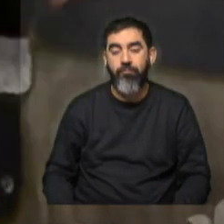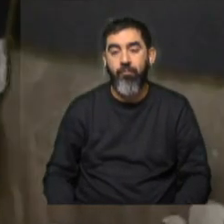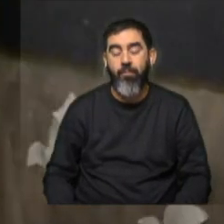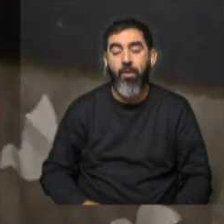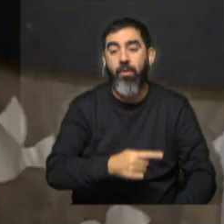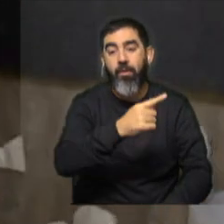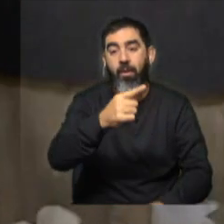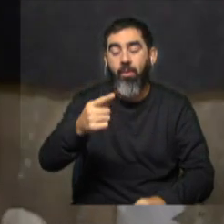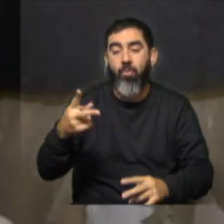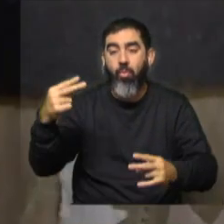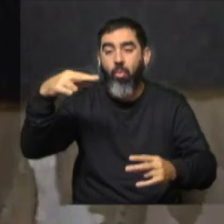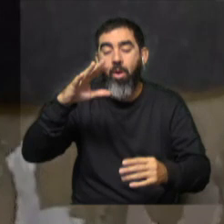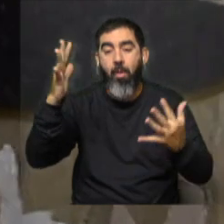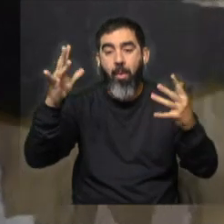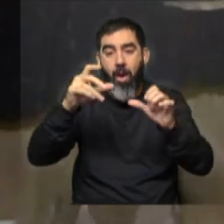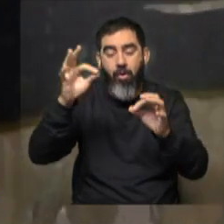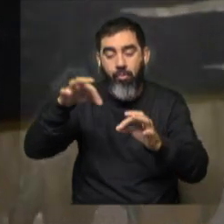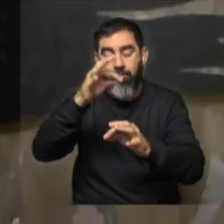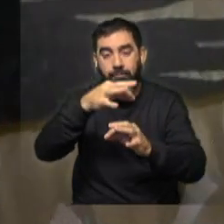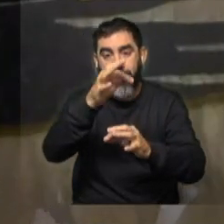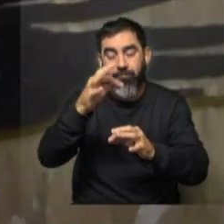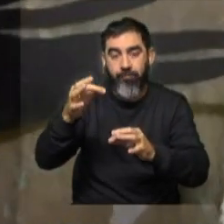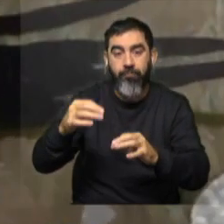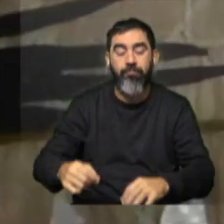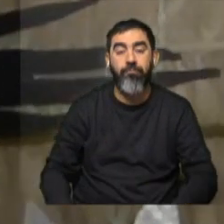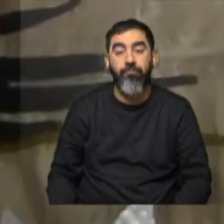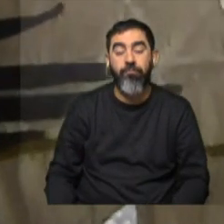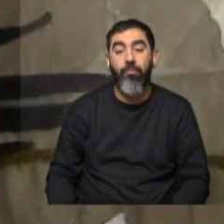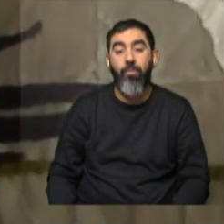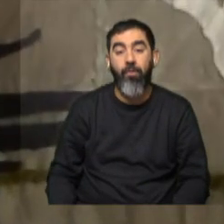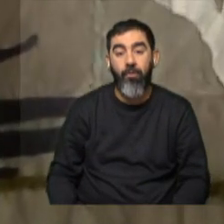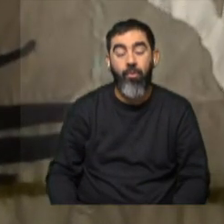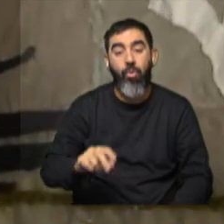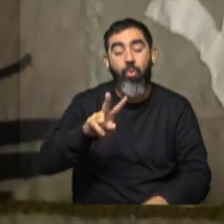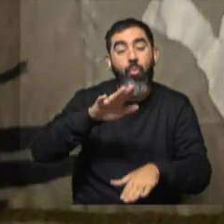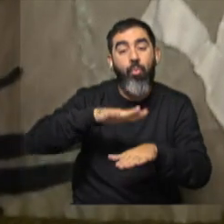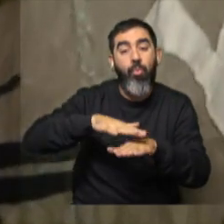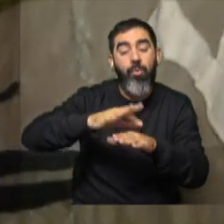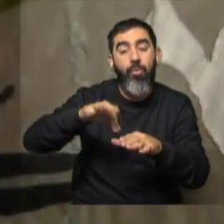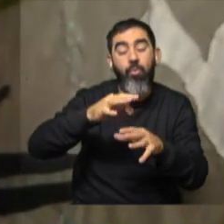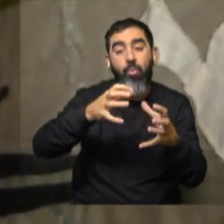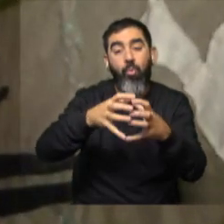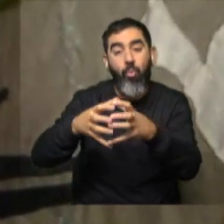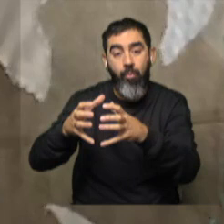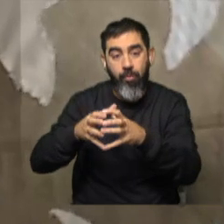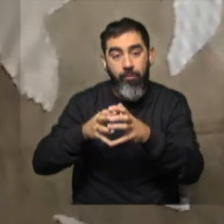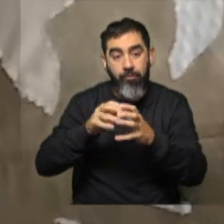aves está recortada a mano, está cosida. E hicimos dos instancias de costura colectiva.